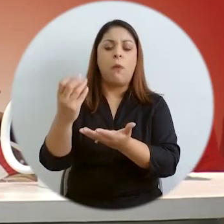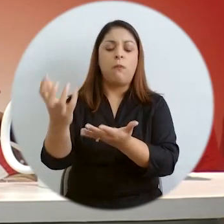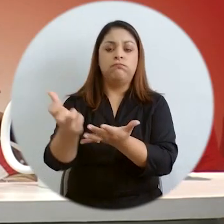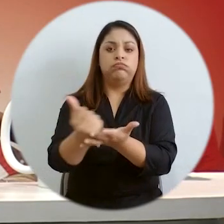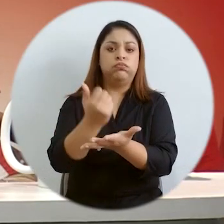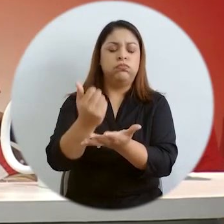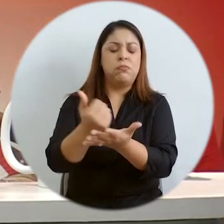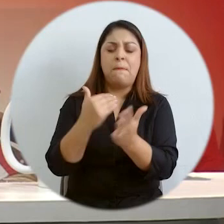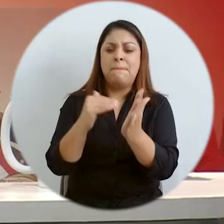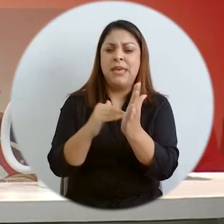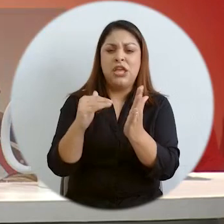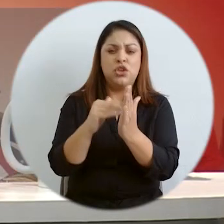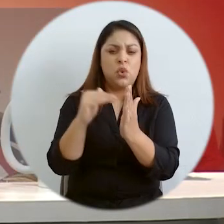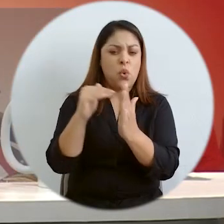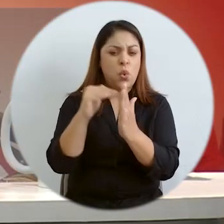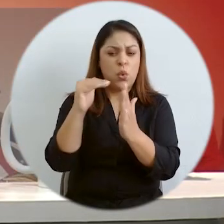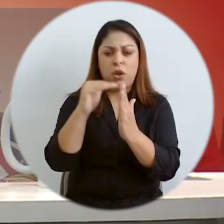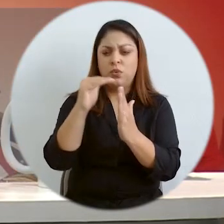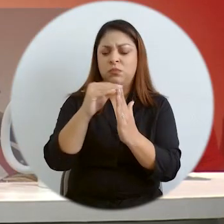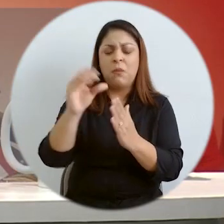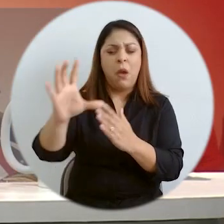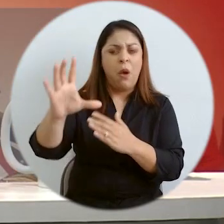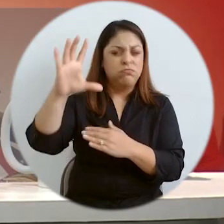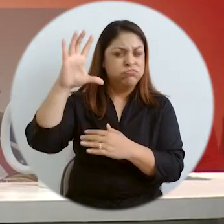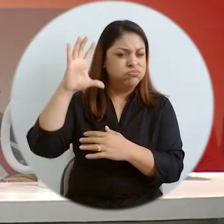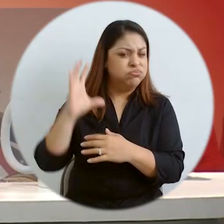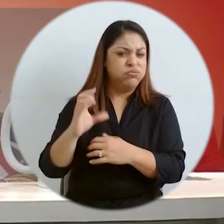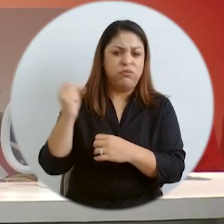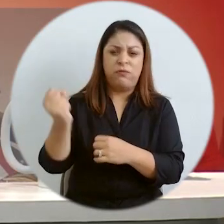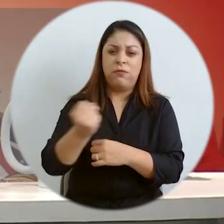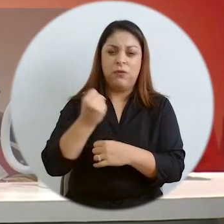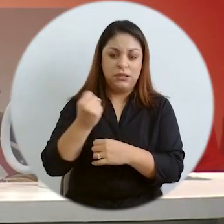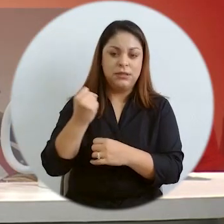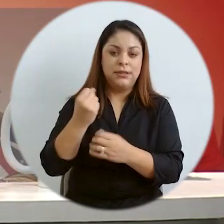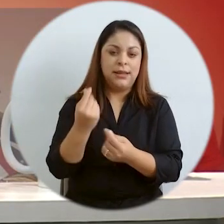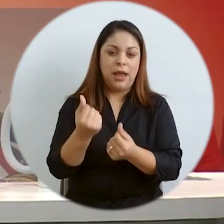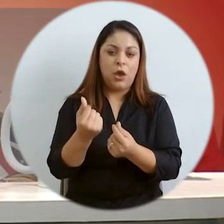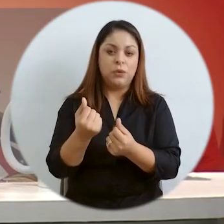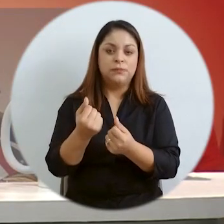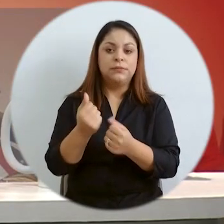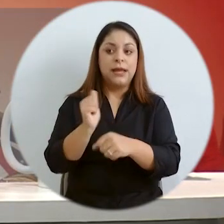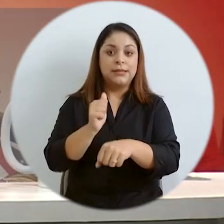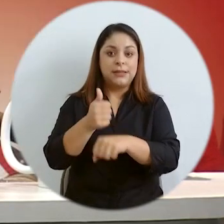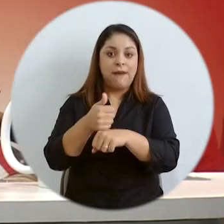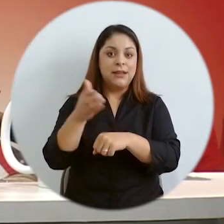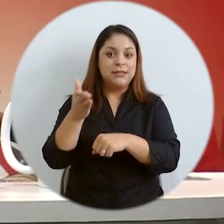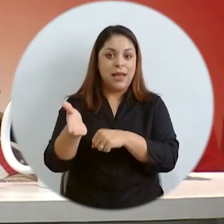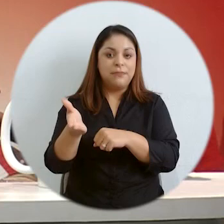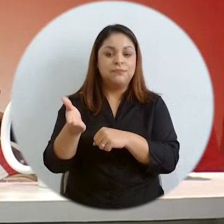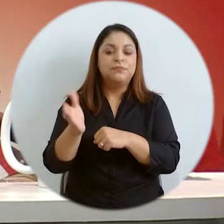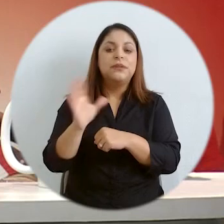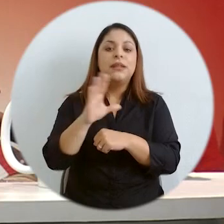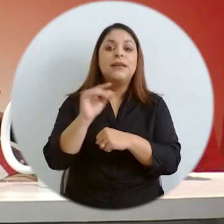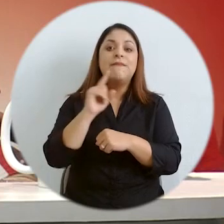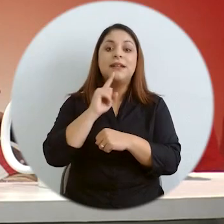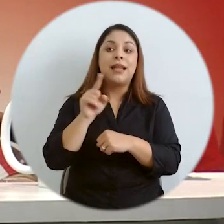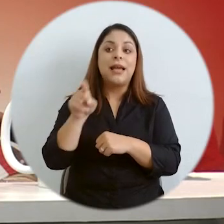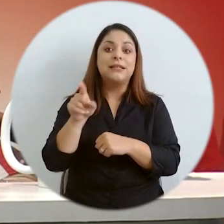hablando de enormes sumas de dinero las que están establecidas ahí, y es un